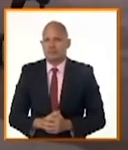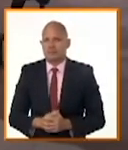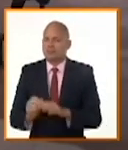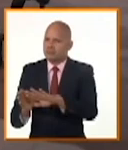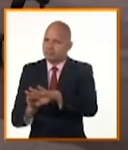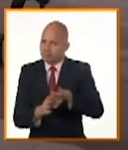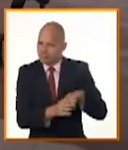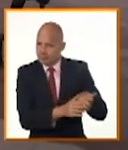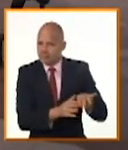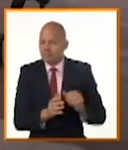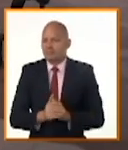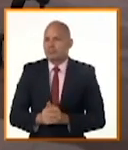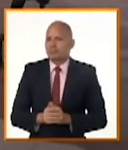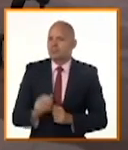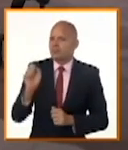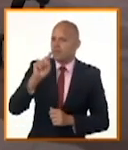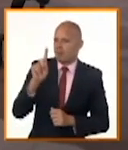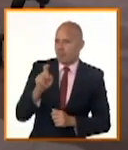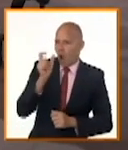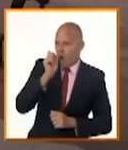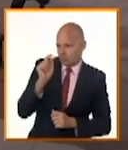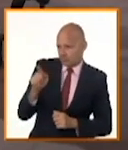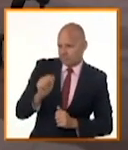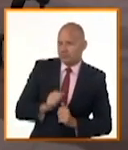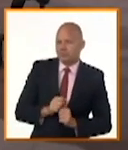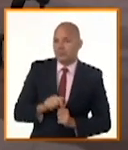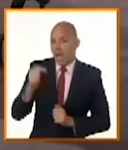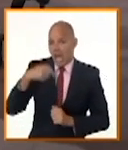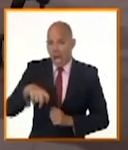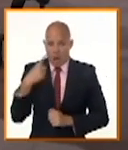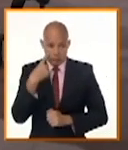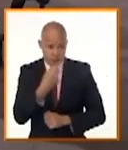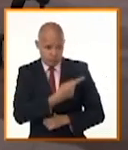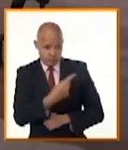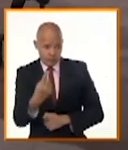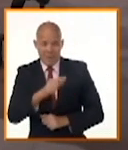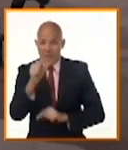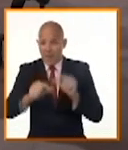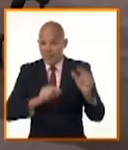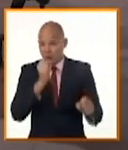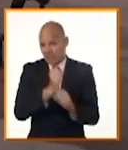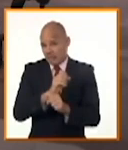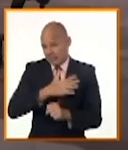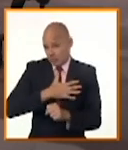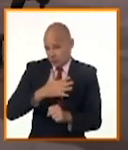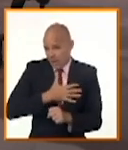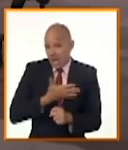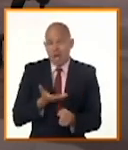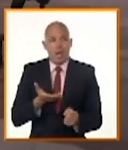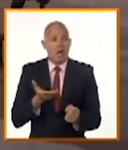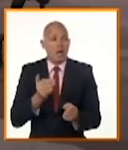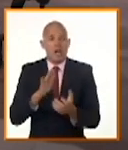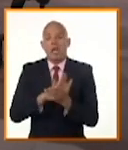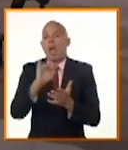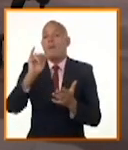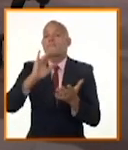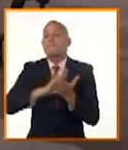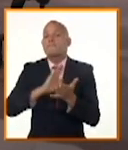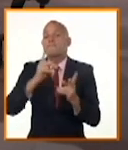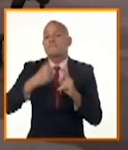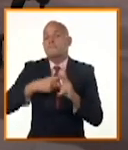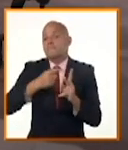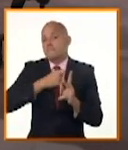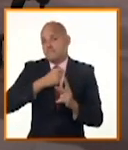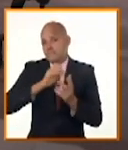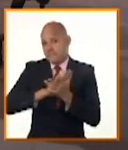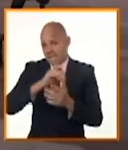ministro presidente hay Preocupaciones en los actores económicos qué disposición tiene la banca que de manera va a actuar la banca con los